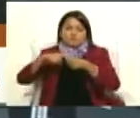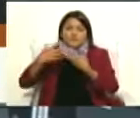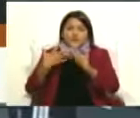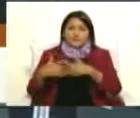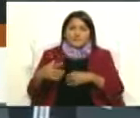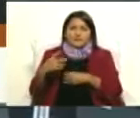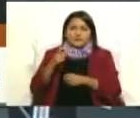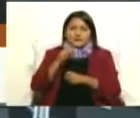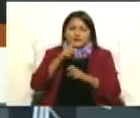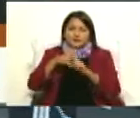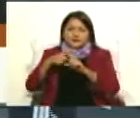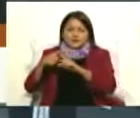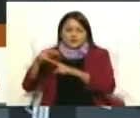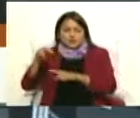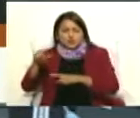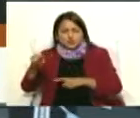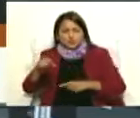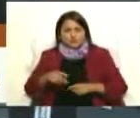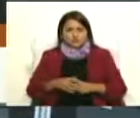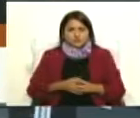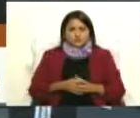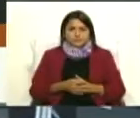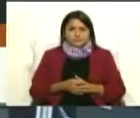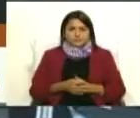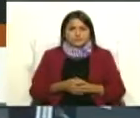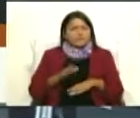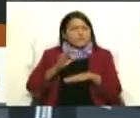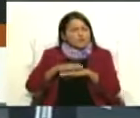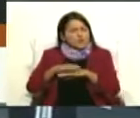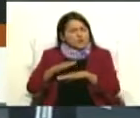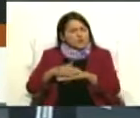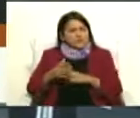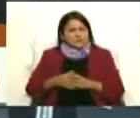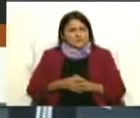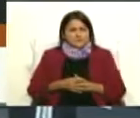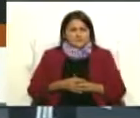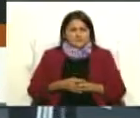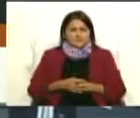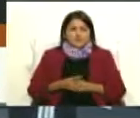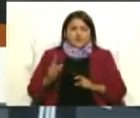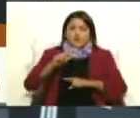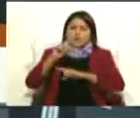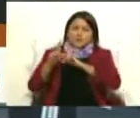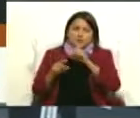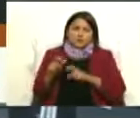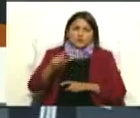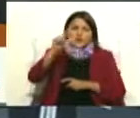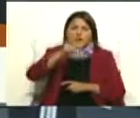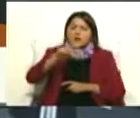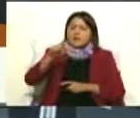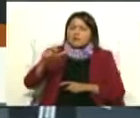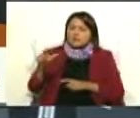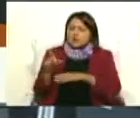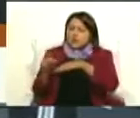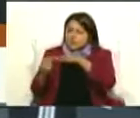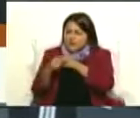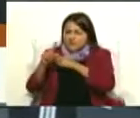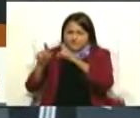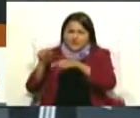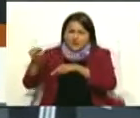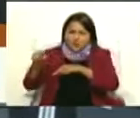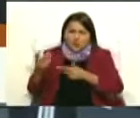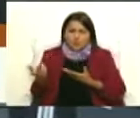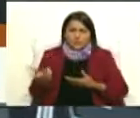subordinados a lo que les ordene la ExxonMobil. ¿Por qué no consultan al pueblo de Guyana y